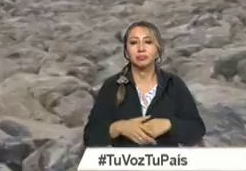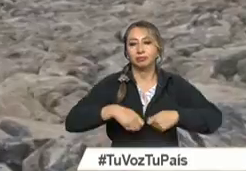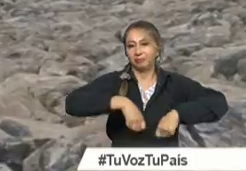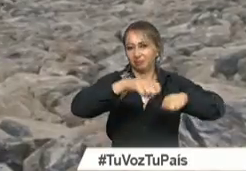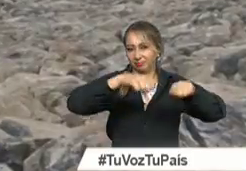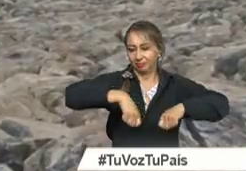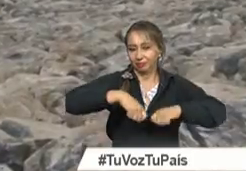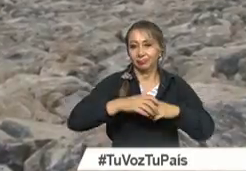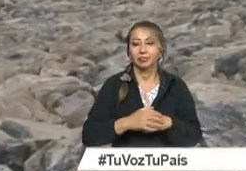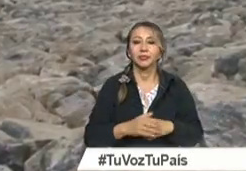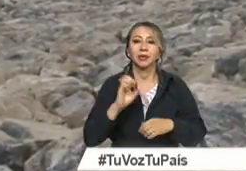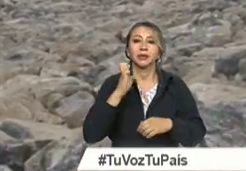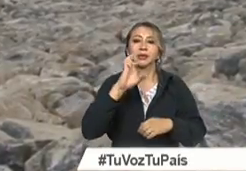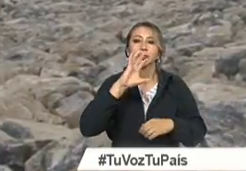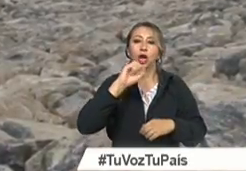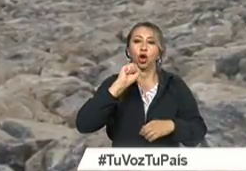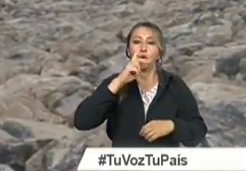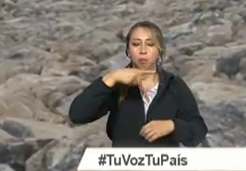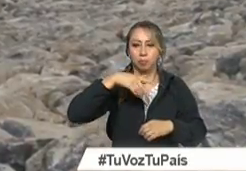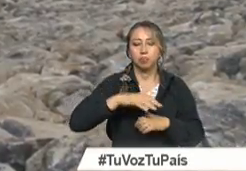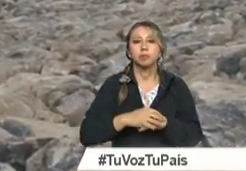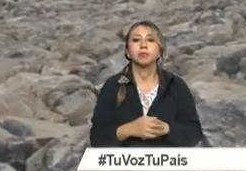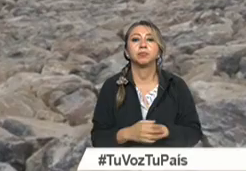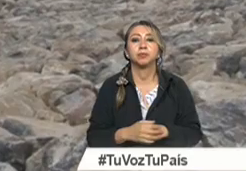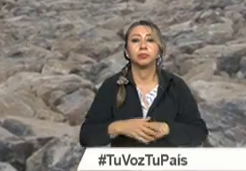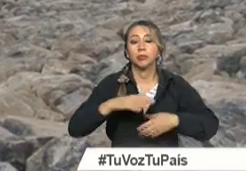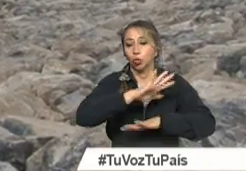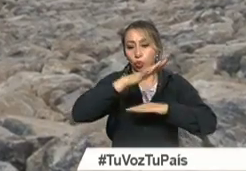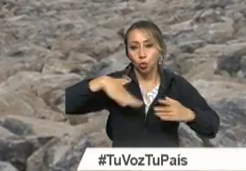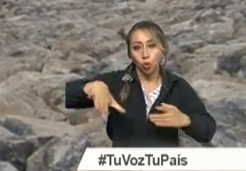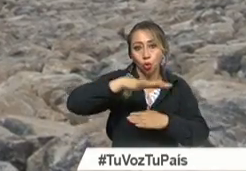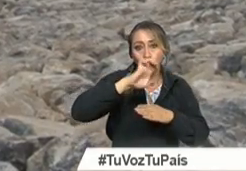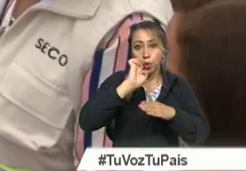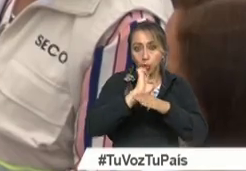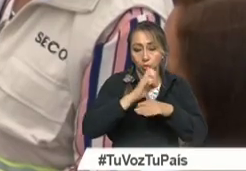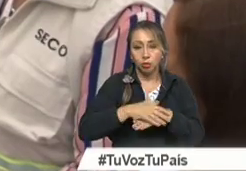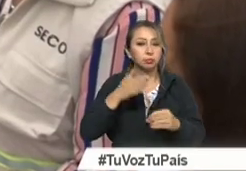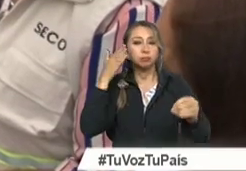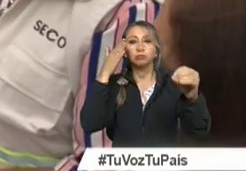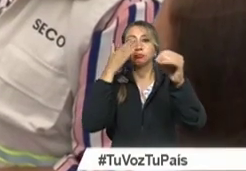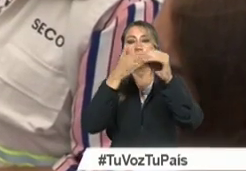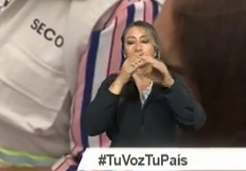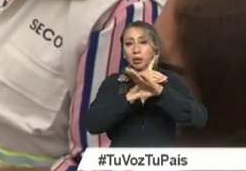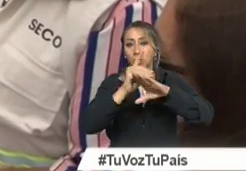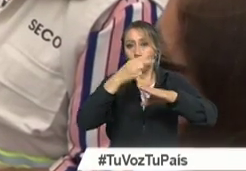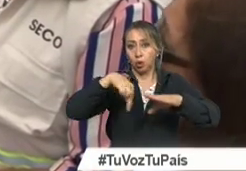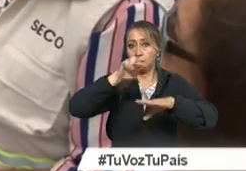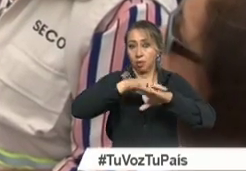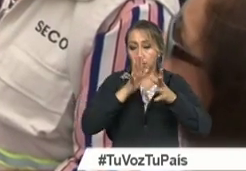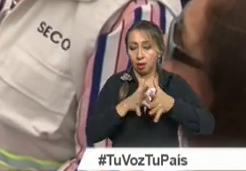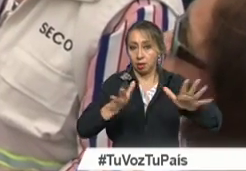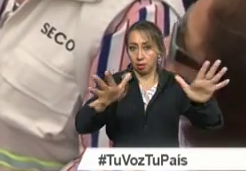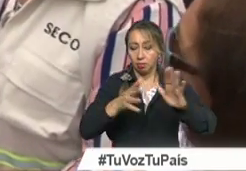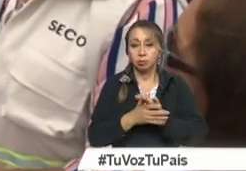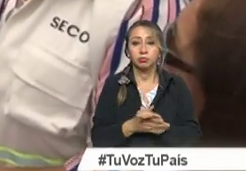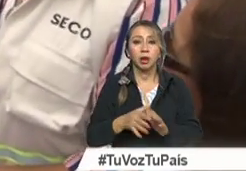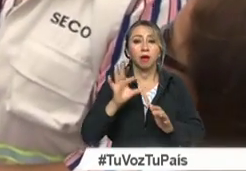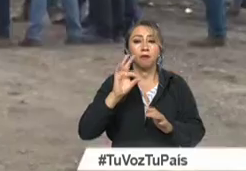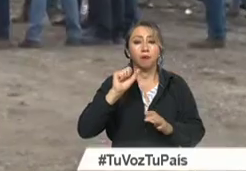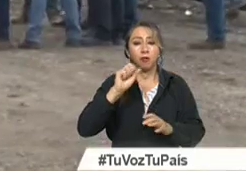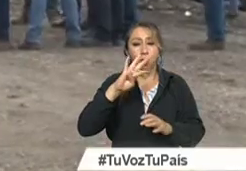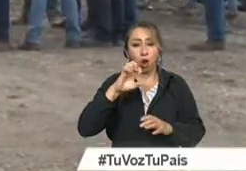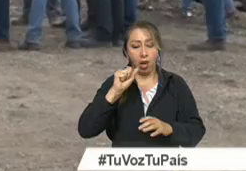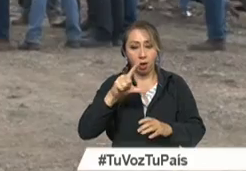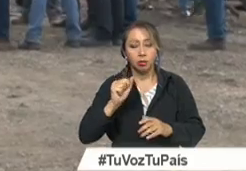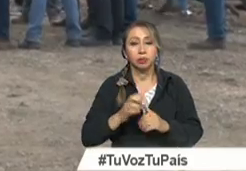obras se cop ejecuta en todo el territorio con este objetivo la directora general del cecop fabiola arévalo en